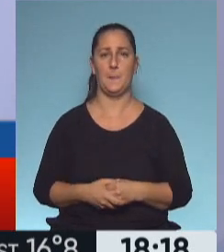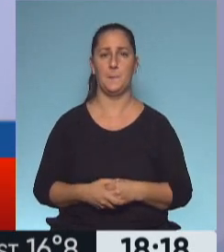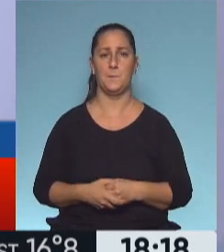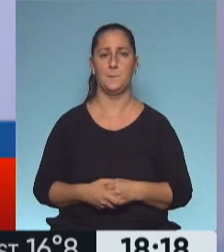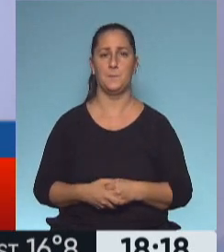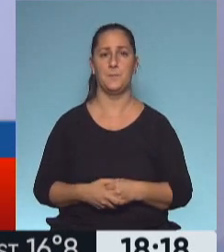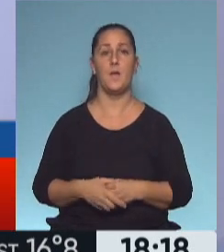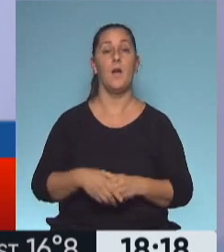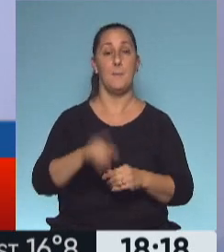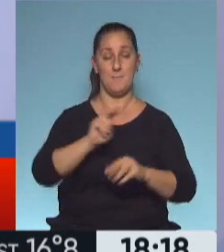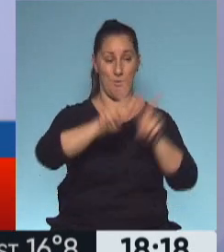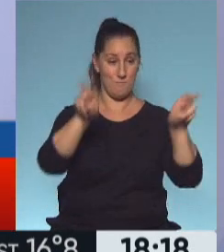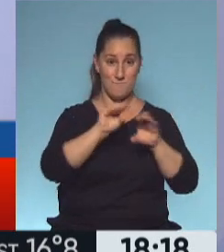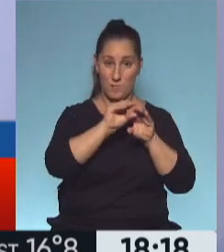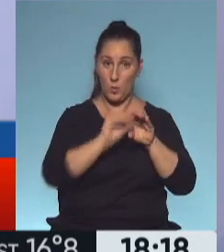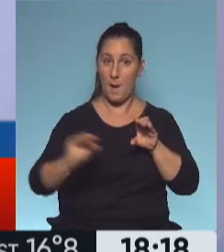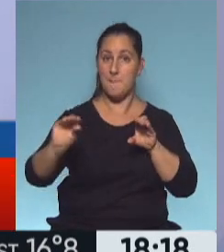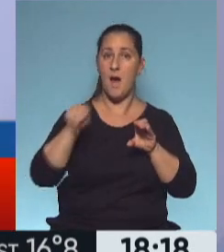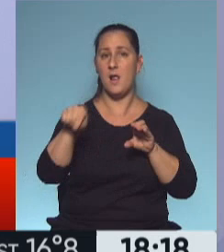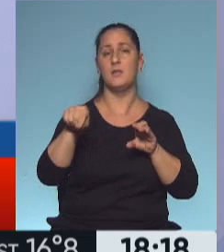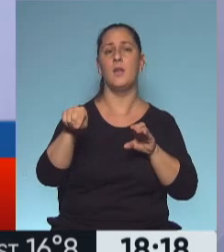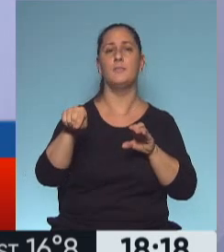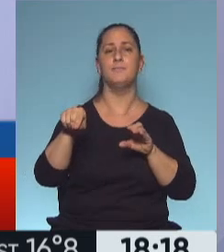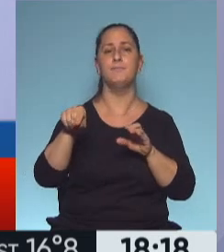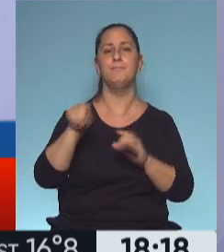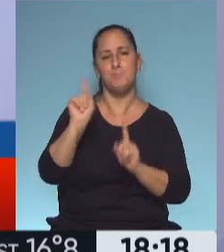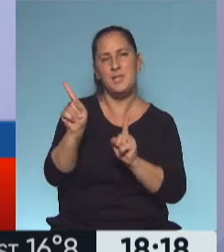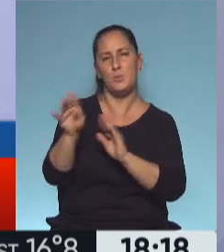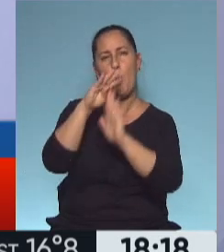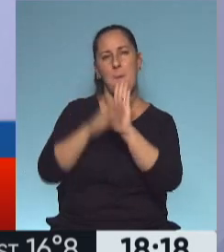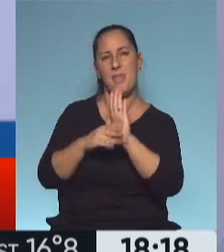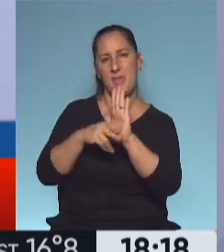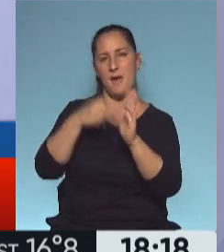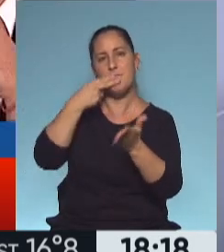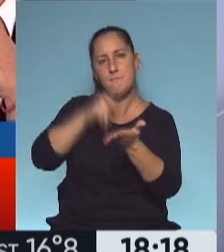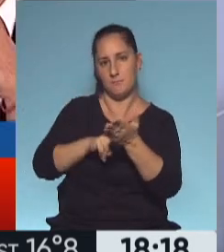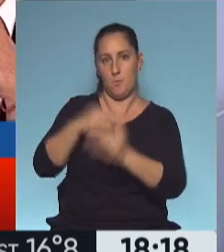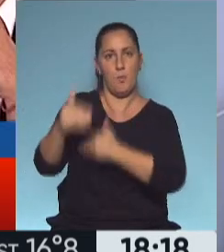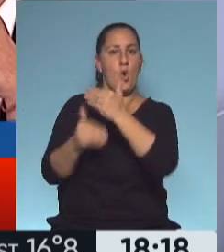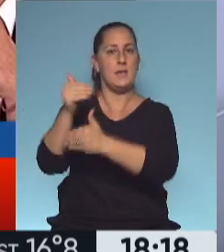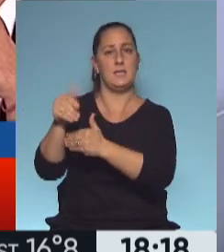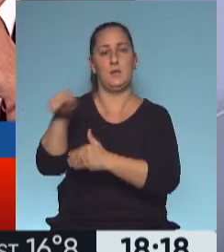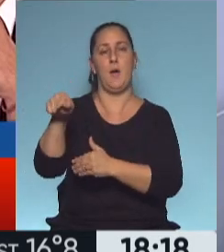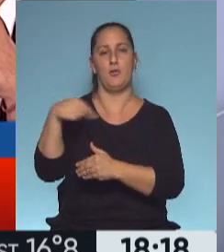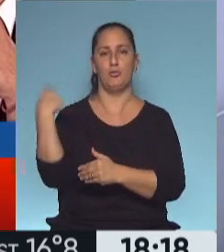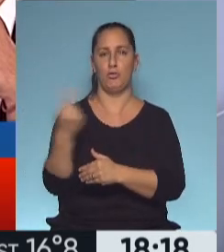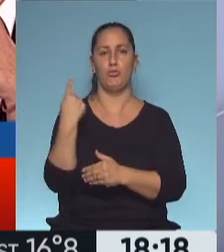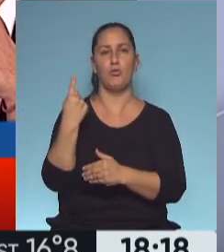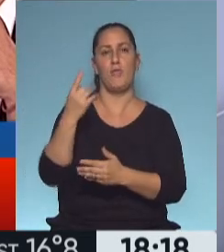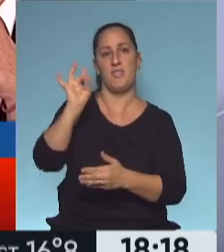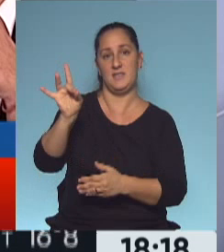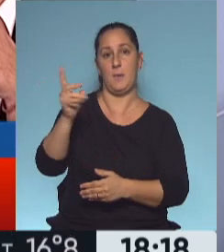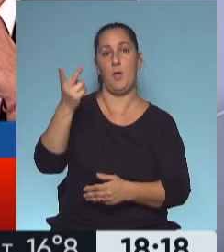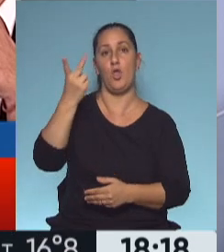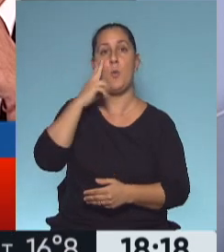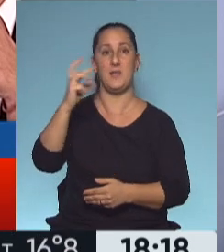del cual una parte justamente se explica por aquellas medidas tributarias progresivas que adoptamos en diciembre del